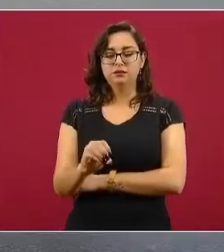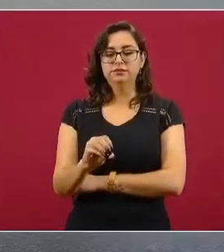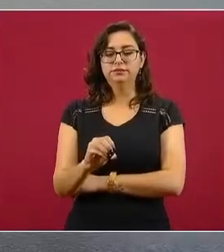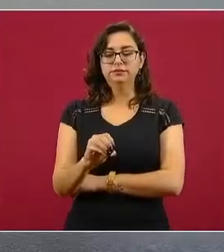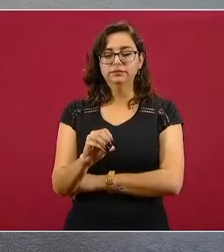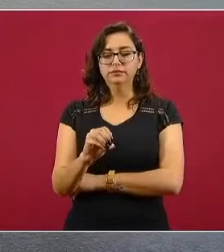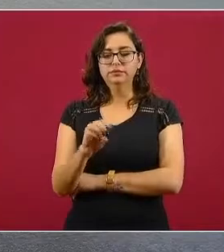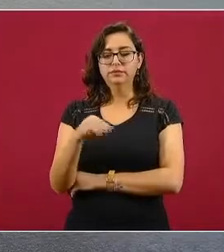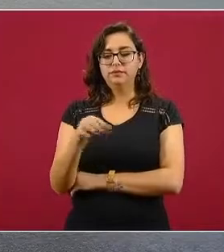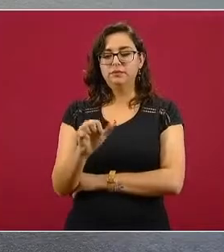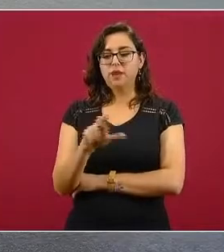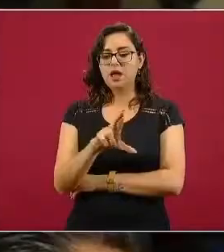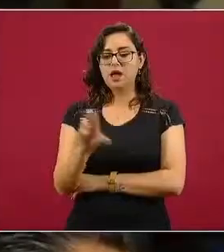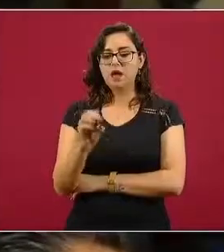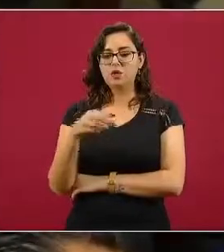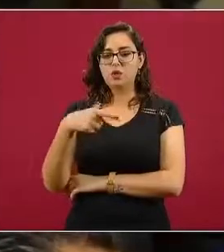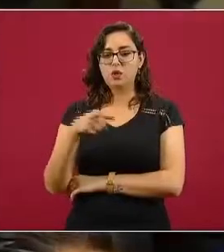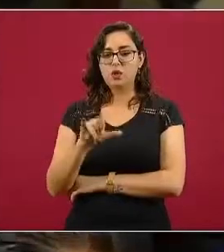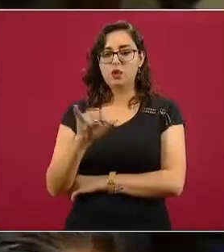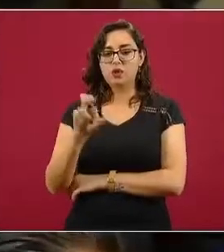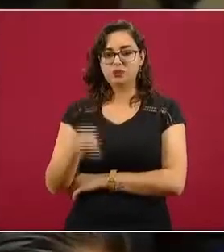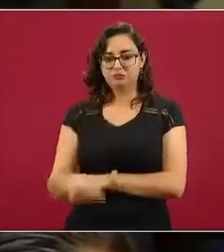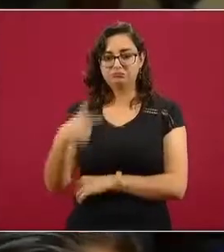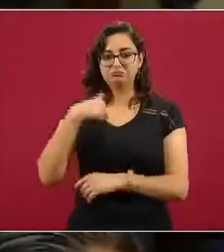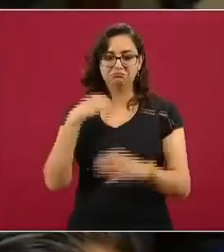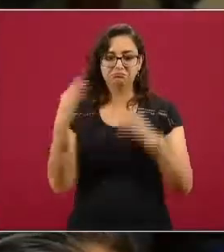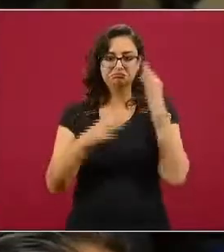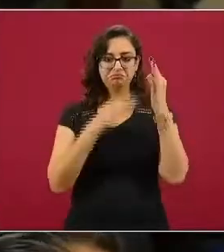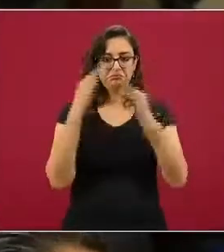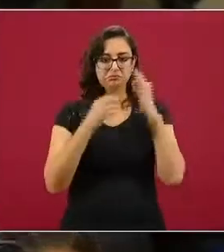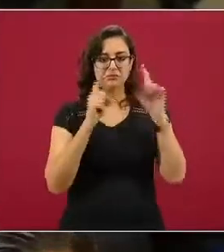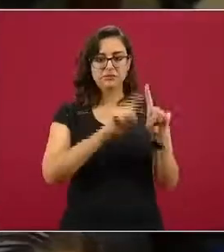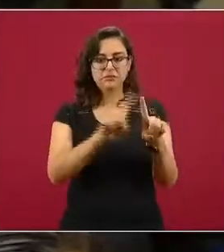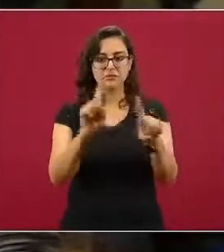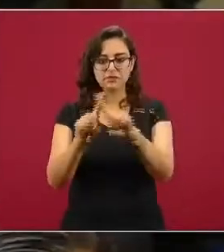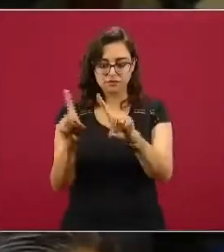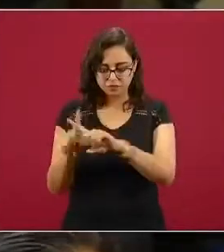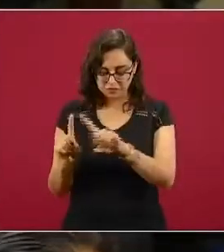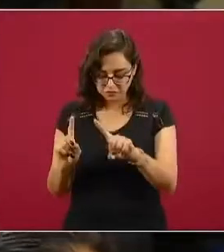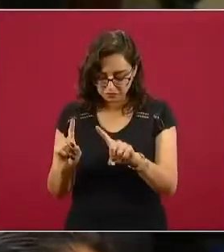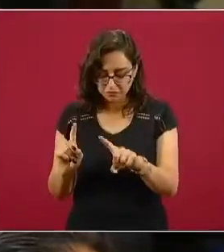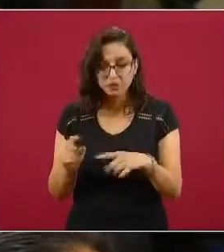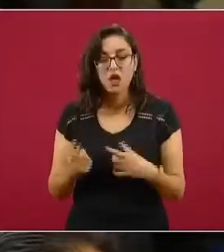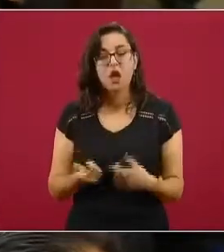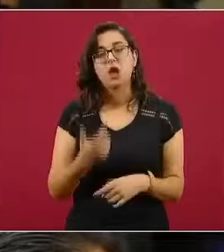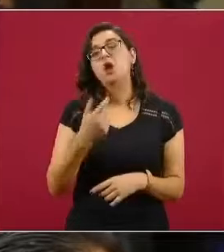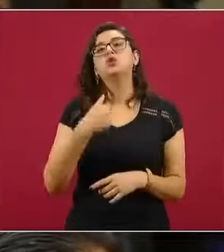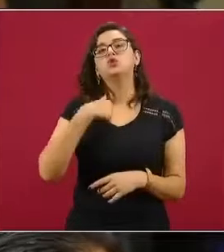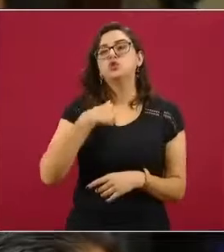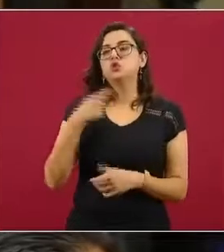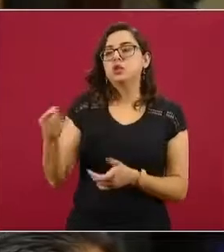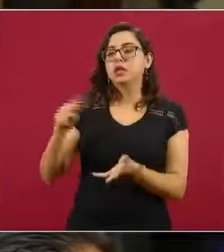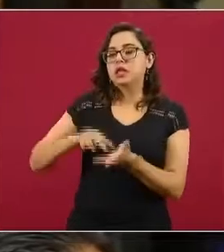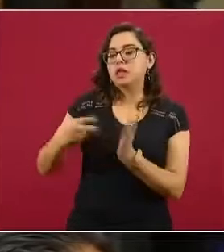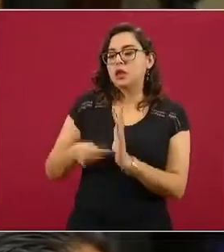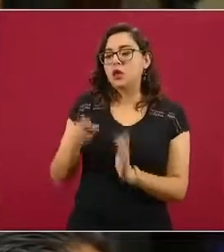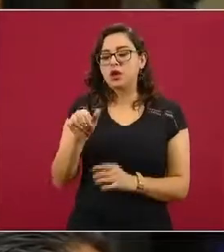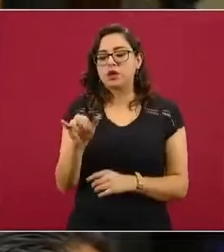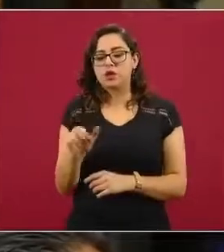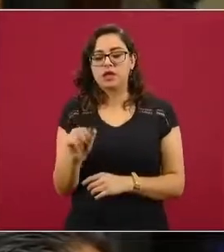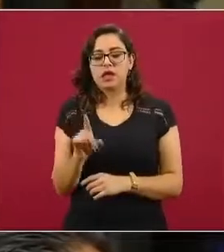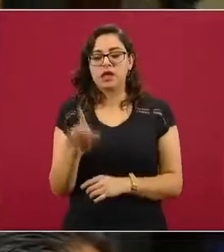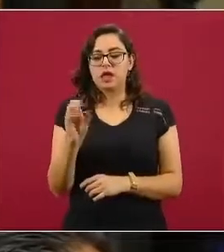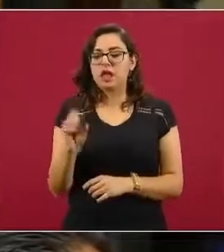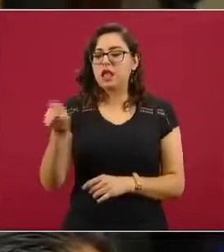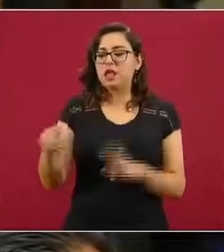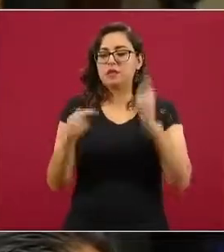Frecuencia CAT, y desde mi portal de YouTube es Ahora AM. Doctor, entrevisté al ingeniero Ricardo Arredondo, investigador especialista en